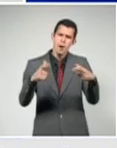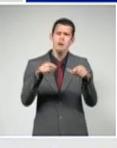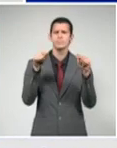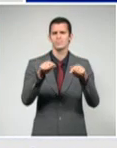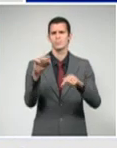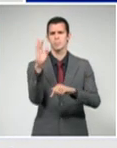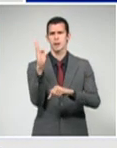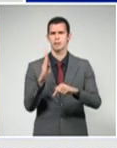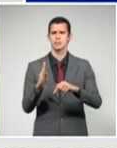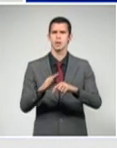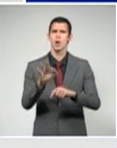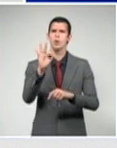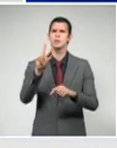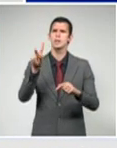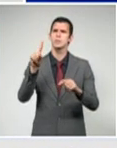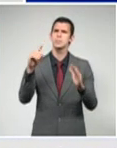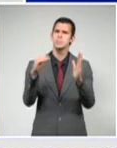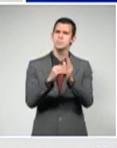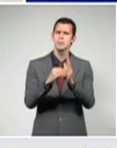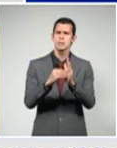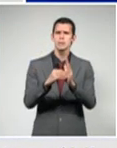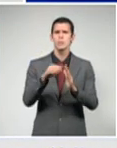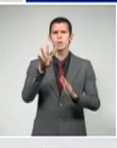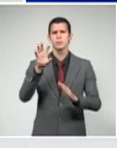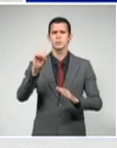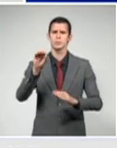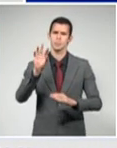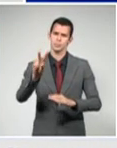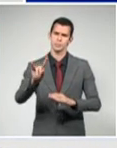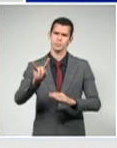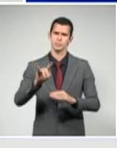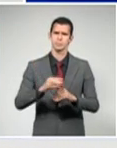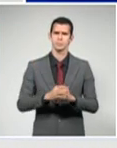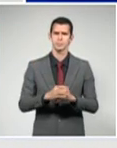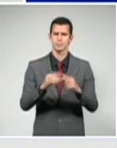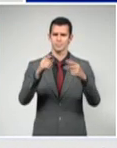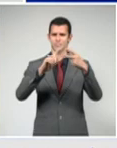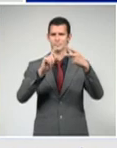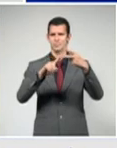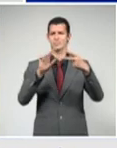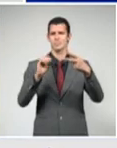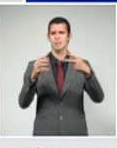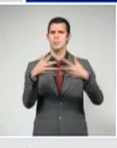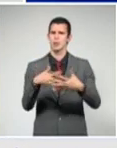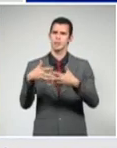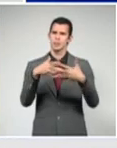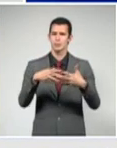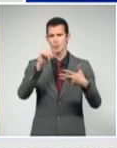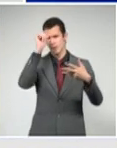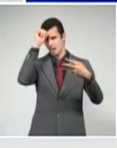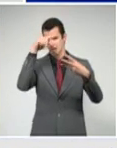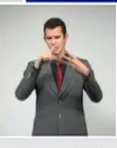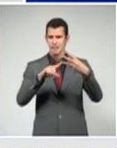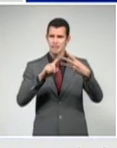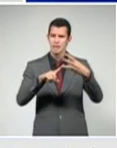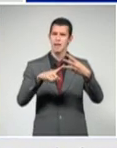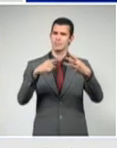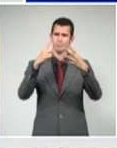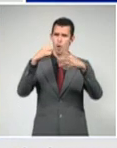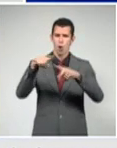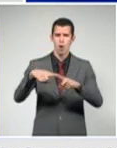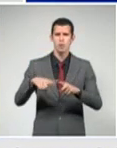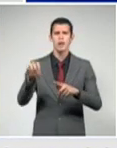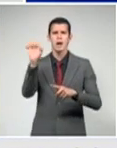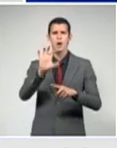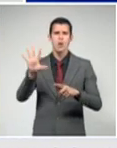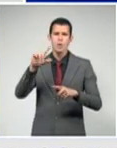89.409. Estados Unidos en segundo lugar, la India, Polonia, Italia, Ucrania, Alemania, República